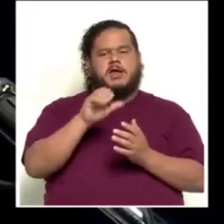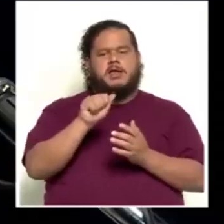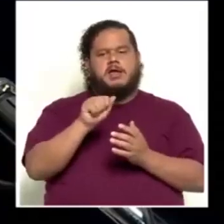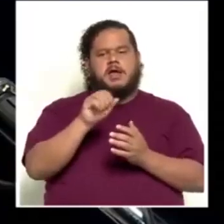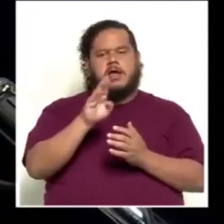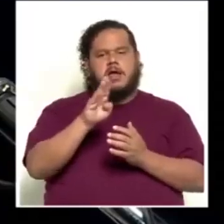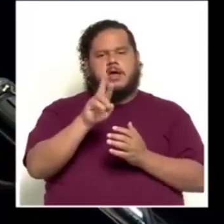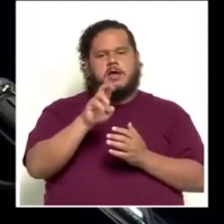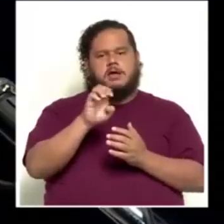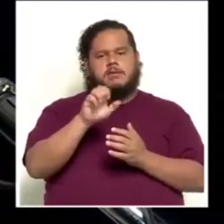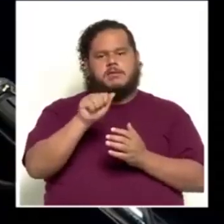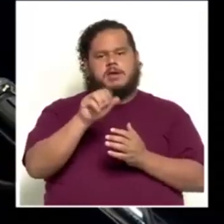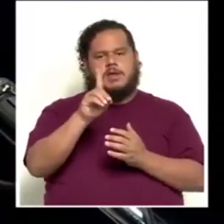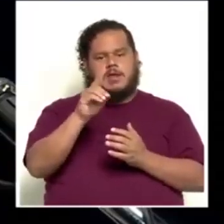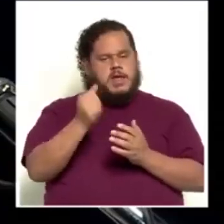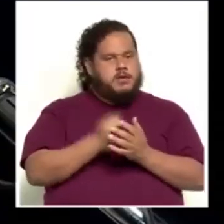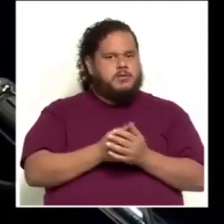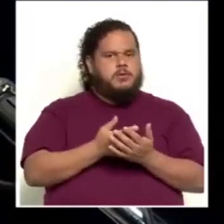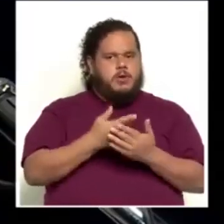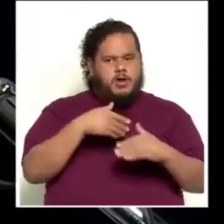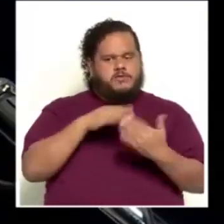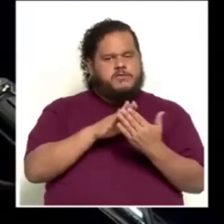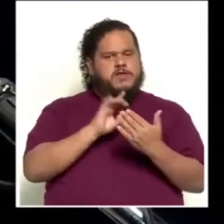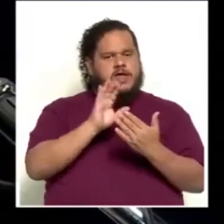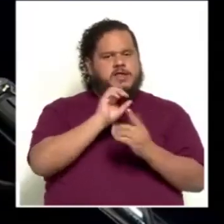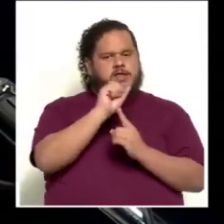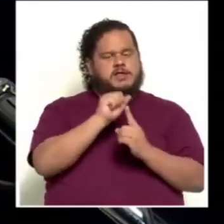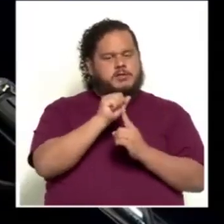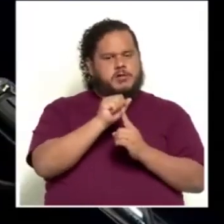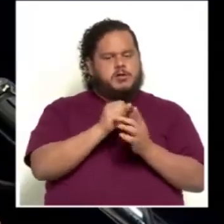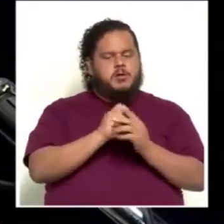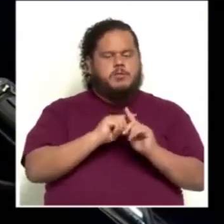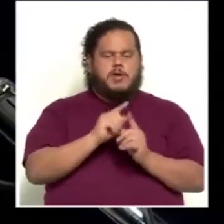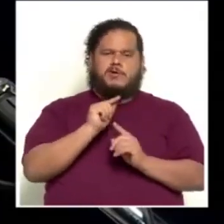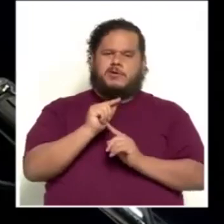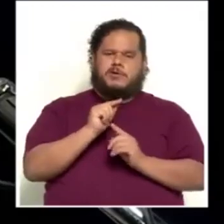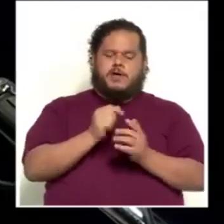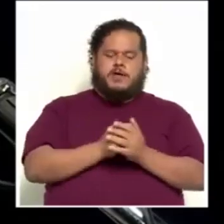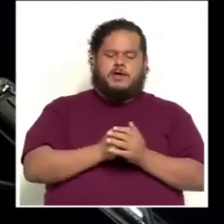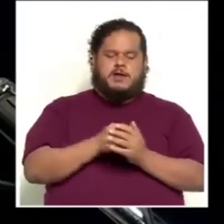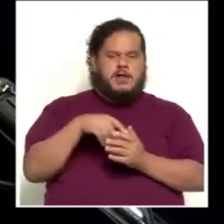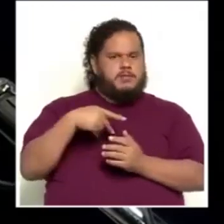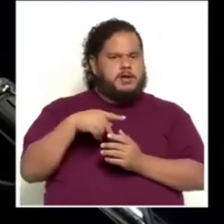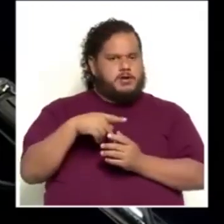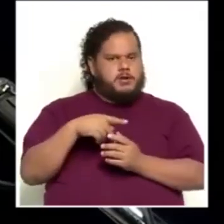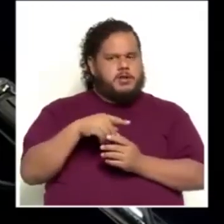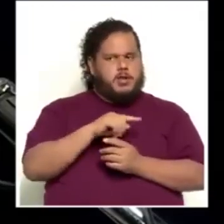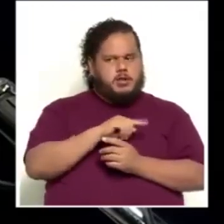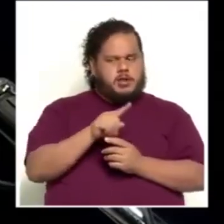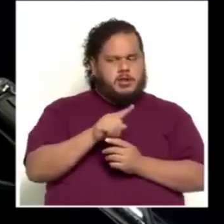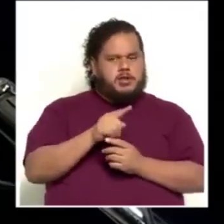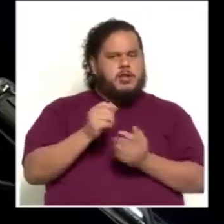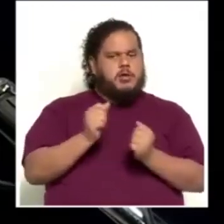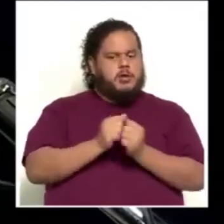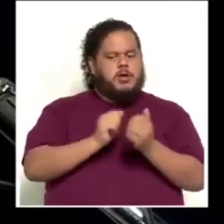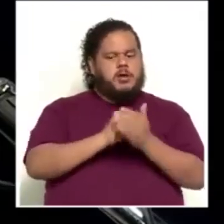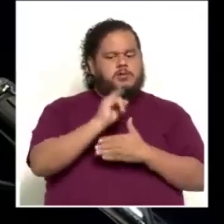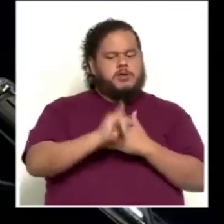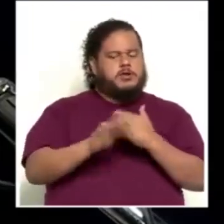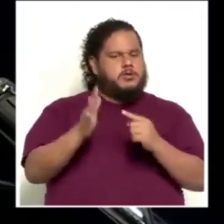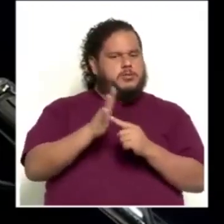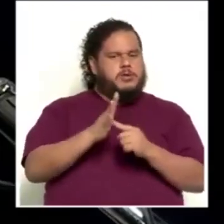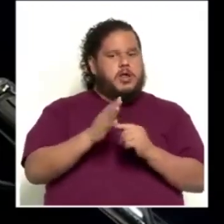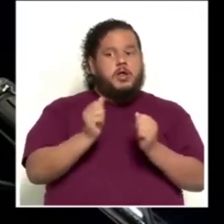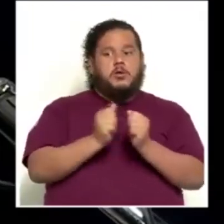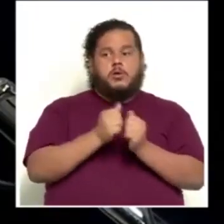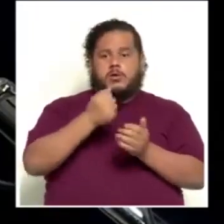esa situación o frente a ese status quo. Y de ahí la peligrosidad, comillas, del proyecto populista, porque con la